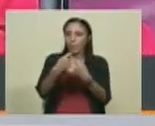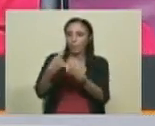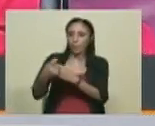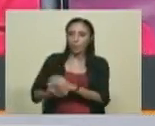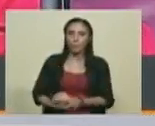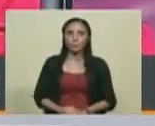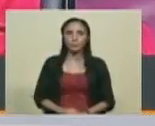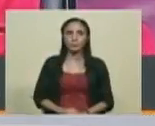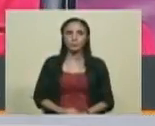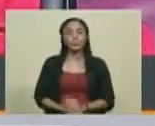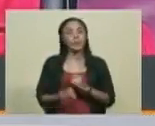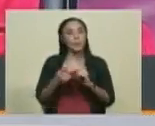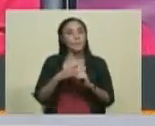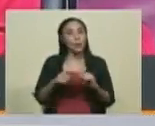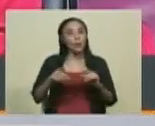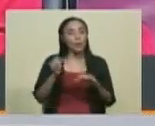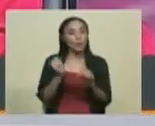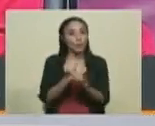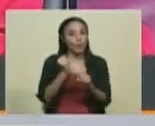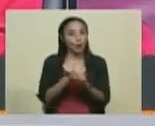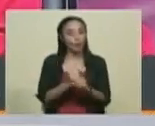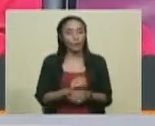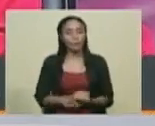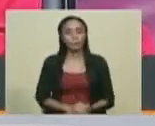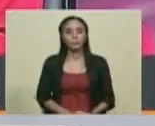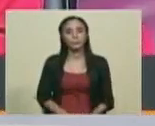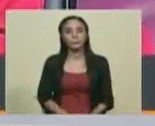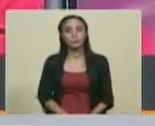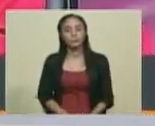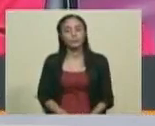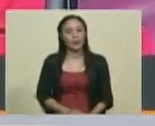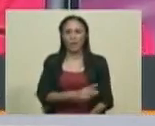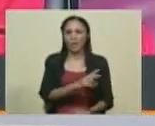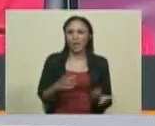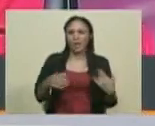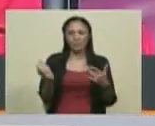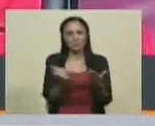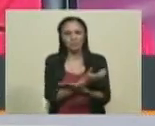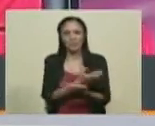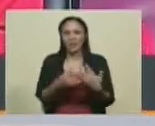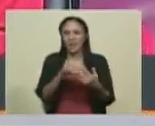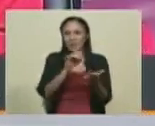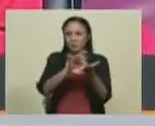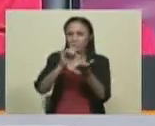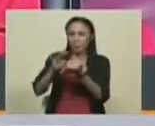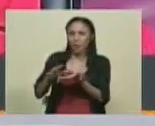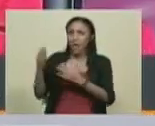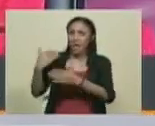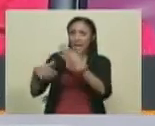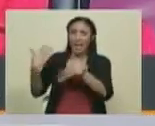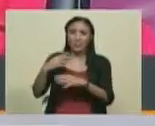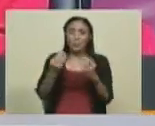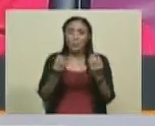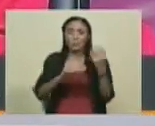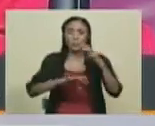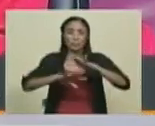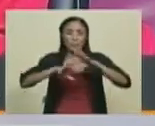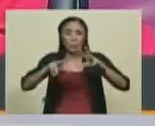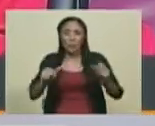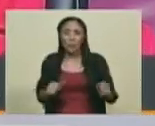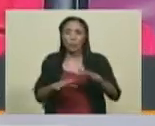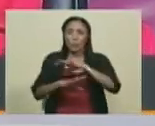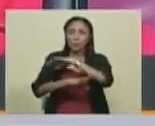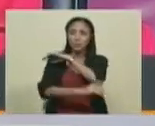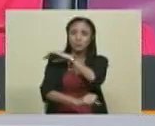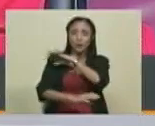pero de las manos de los trabajadores, para limpiar tanta burocracia, tanta corruptela que dejaron sembrada en La Faja petrolífera